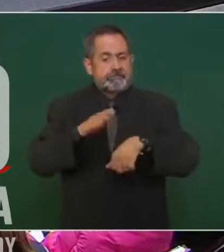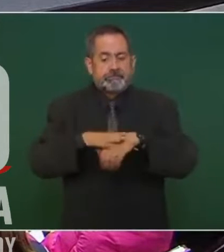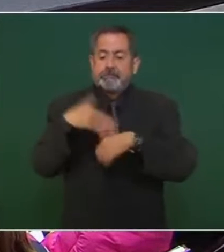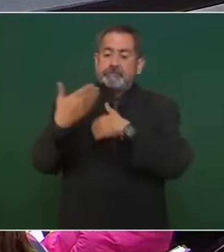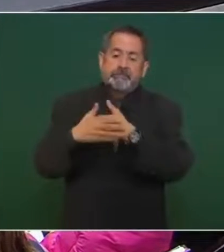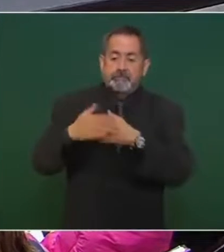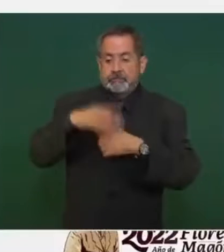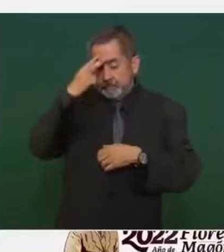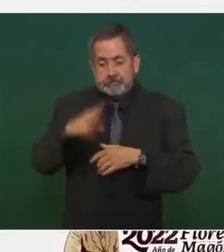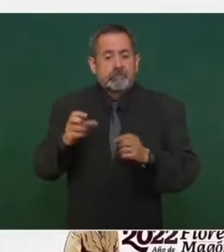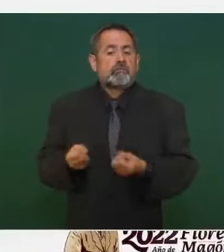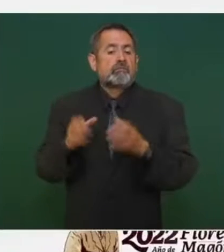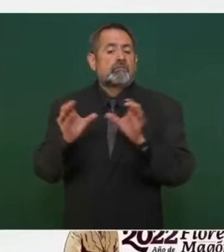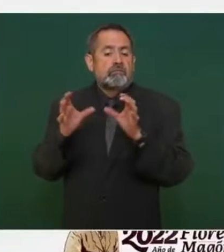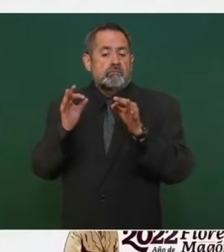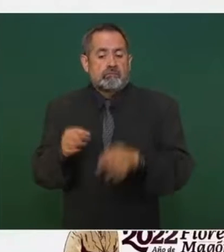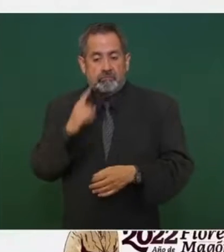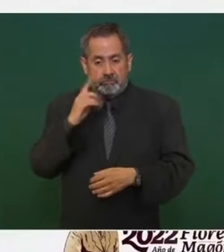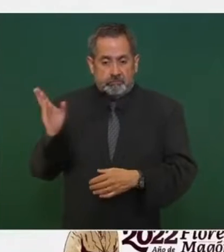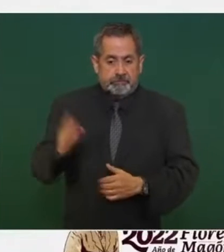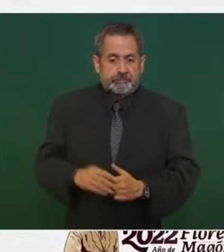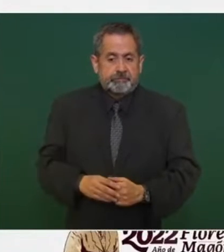certificados en México hoy son